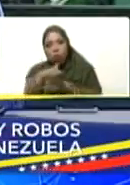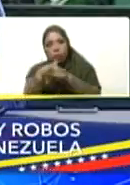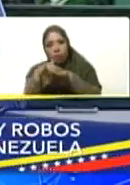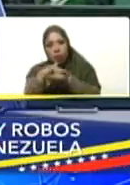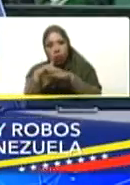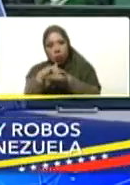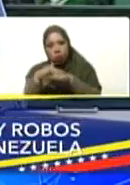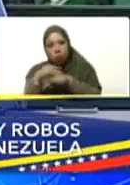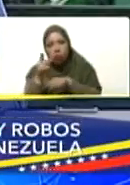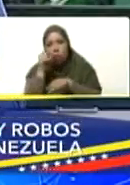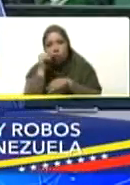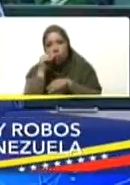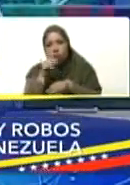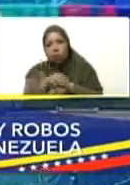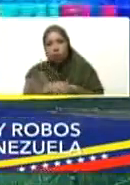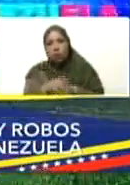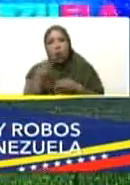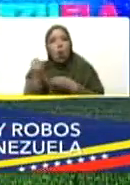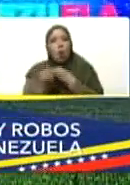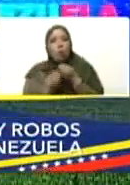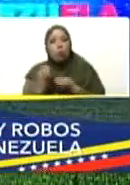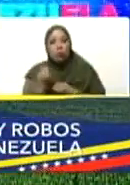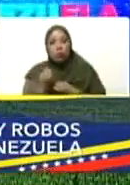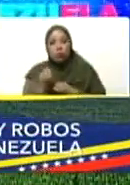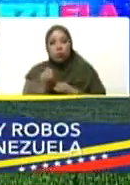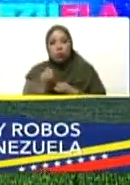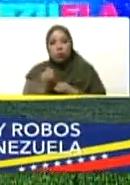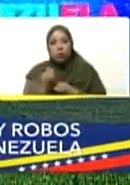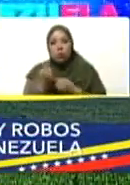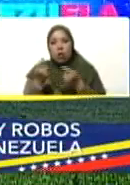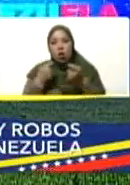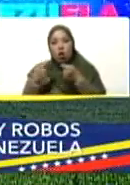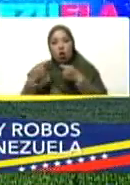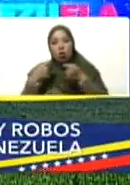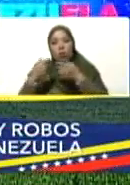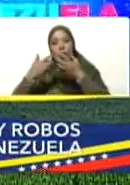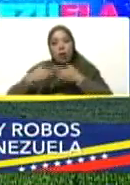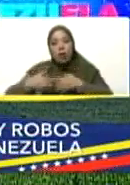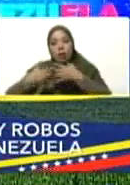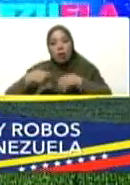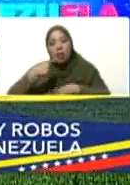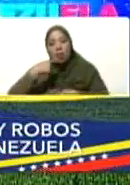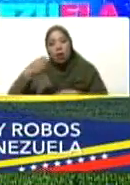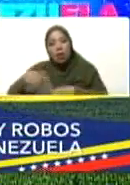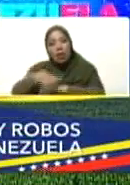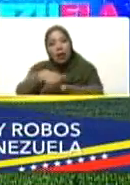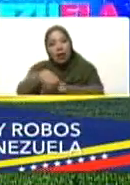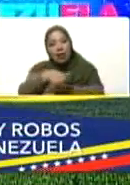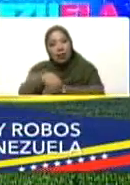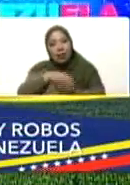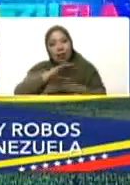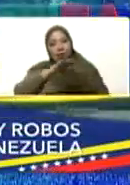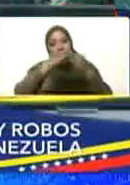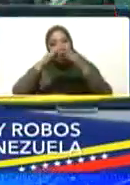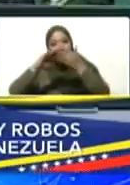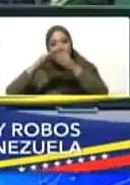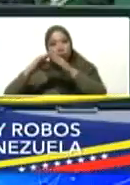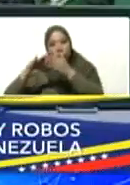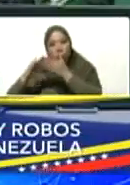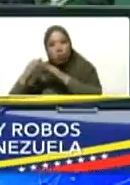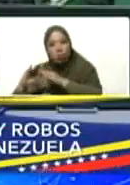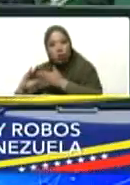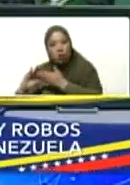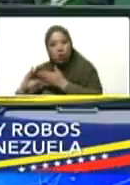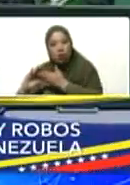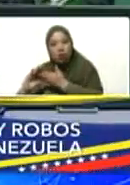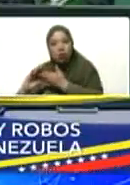pie? Quedó en pie la economía real, la economía productiva, y en este caso